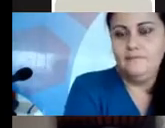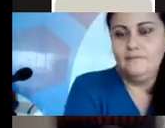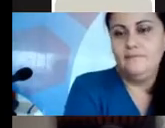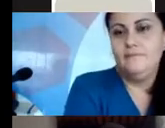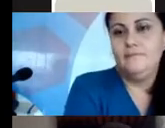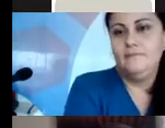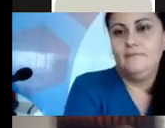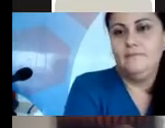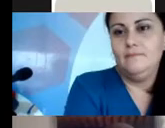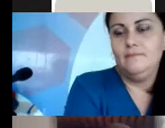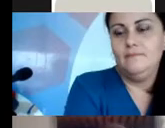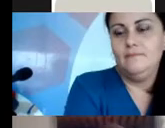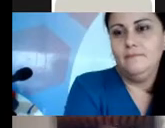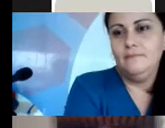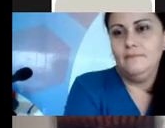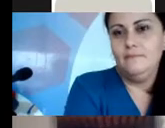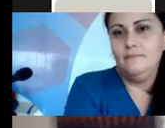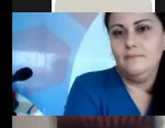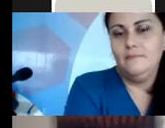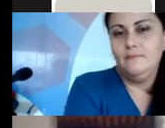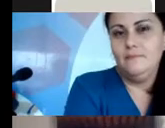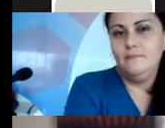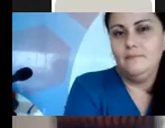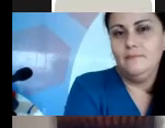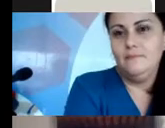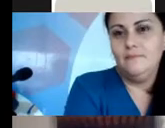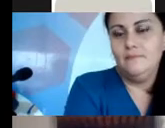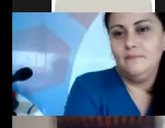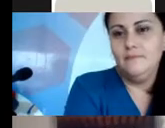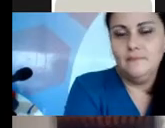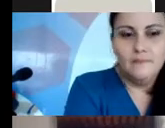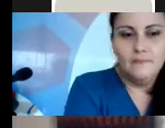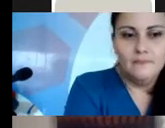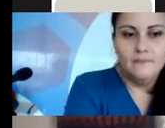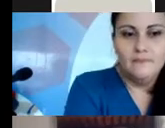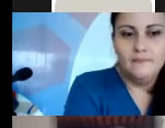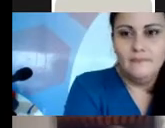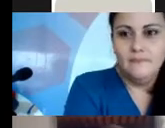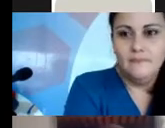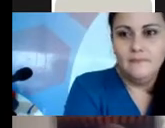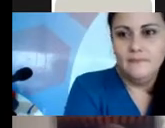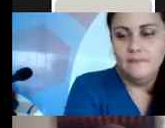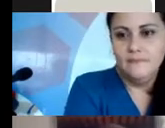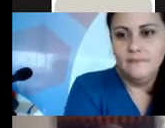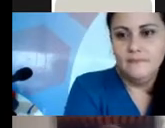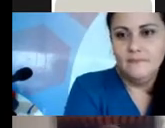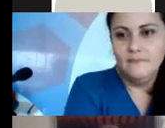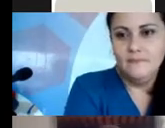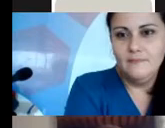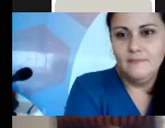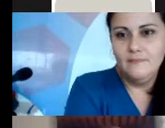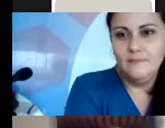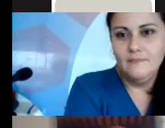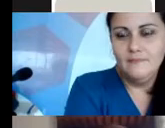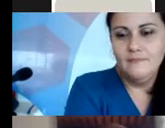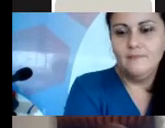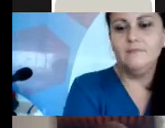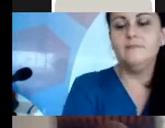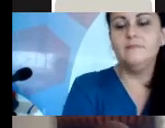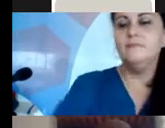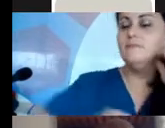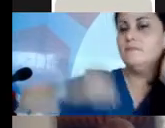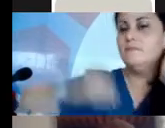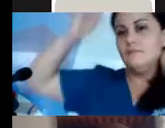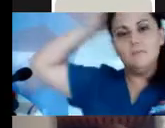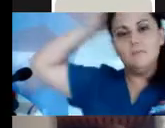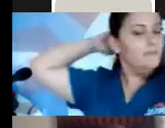forma, si tengo que compensar o contener, y no solo cortando, sino que armando realmente el cojín con el corte central para compensar, por